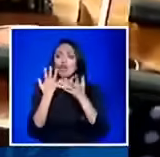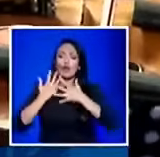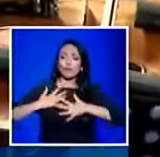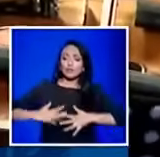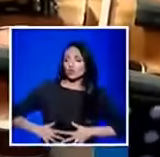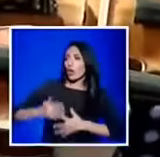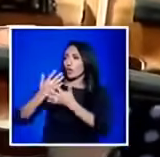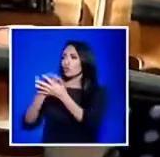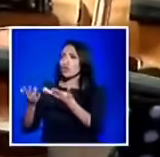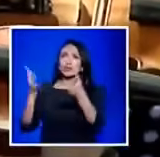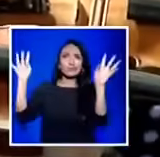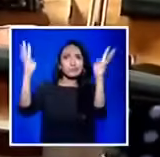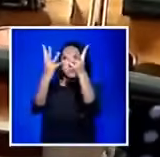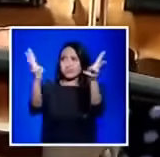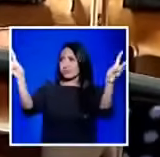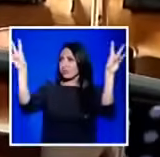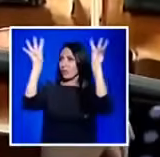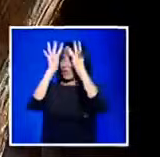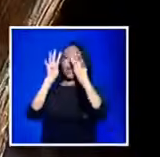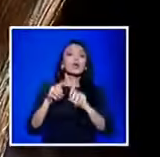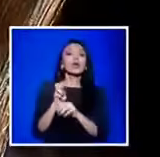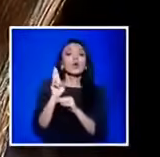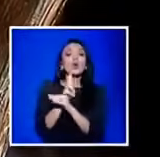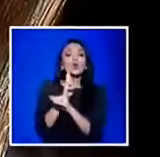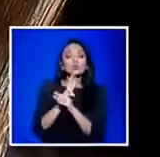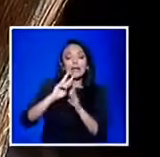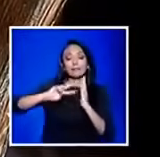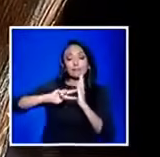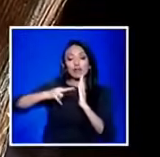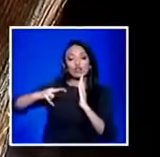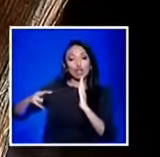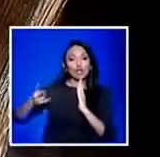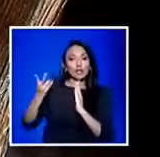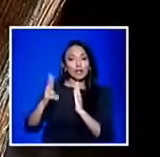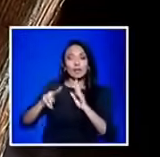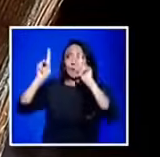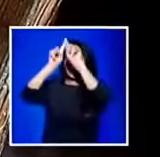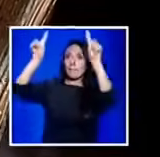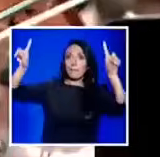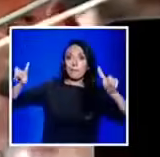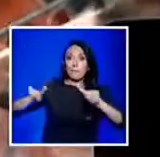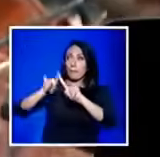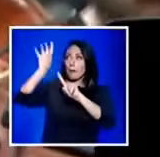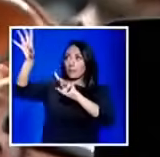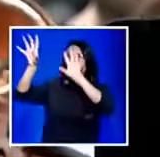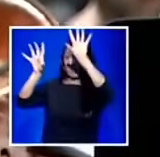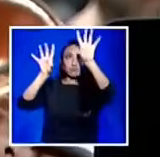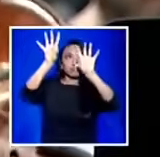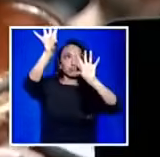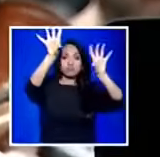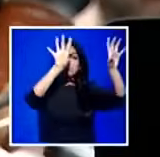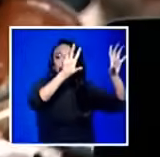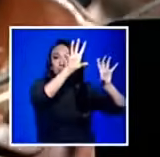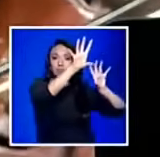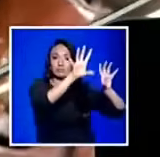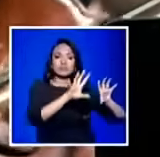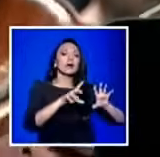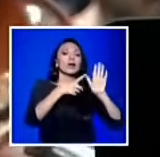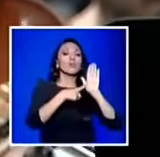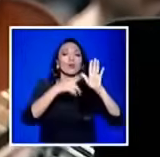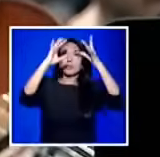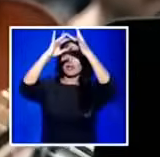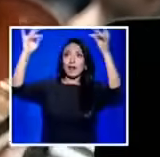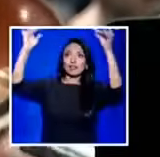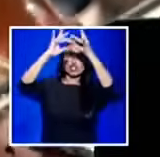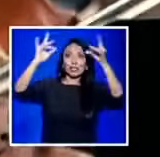los accesorios. Adicionalmente vamos a usar los recursos tecnológicos del teatro, que son las pantallas, para poder a través de eso, en primer lugar, pasar el texto para